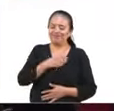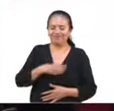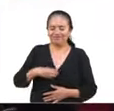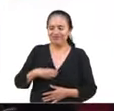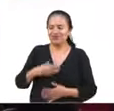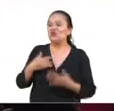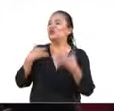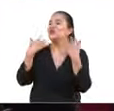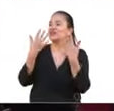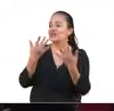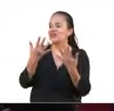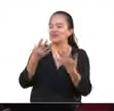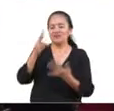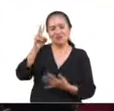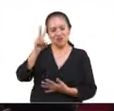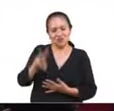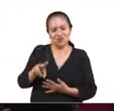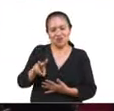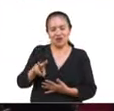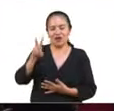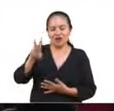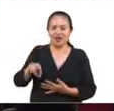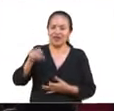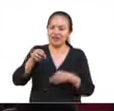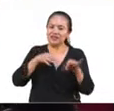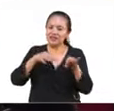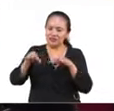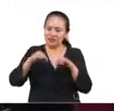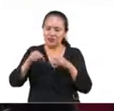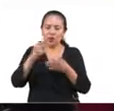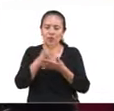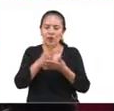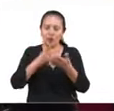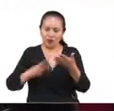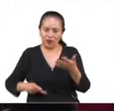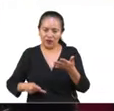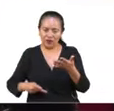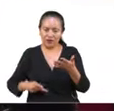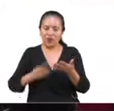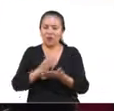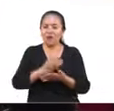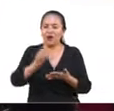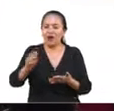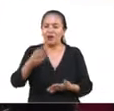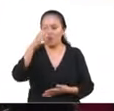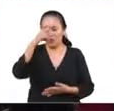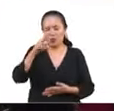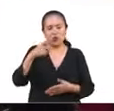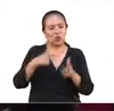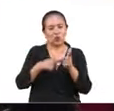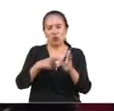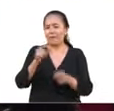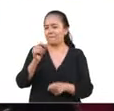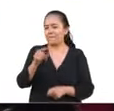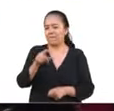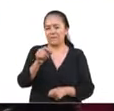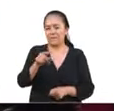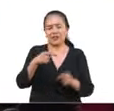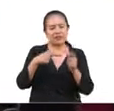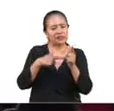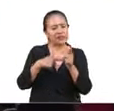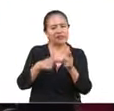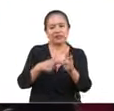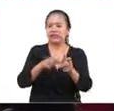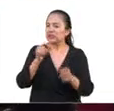de que esta estrategia de desarrollo rural para el campo mexicano puede tener continuidad en este proyecto